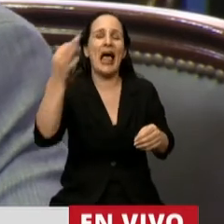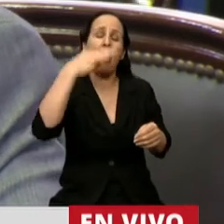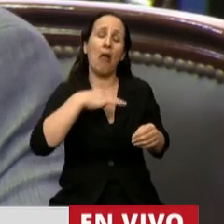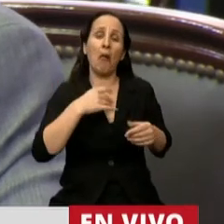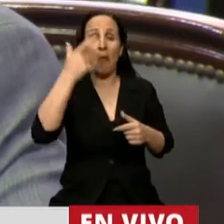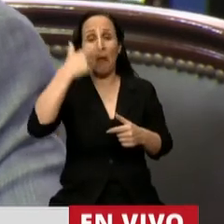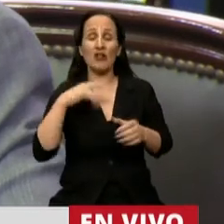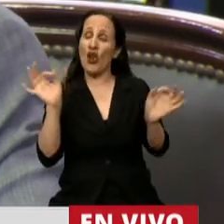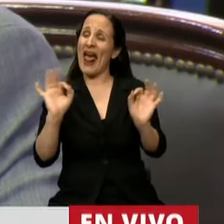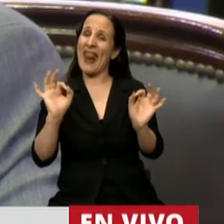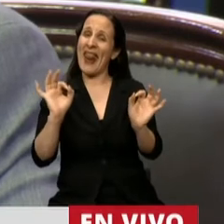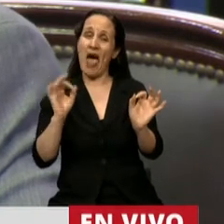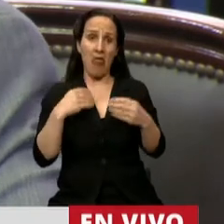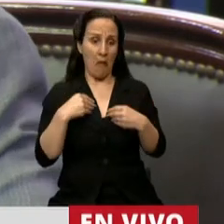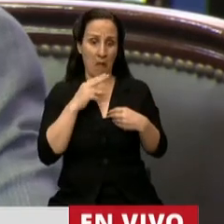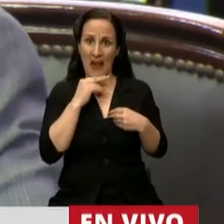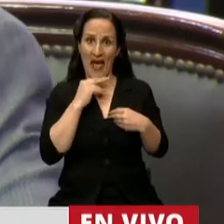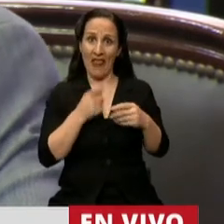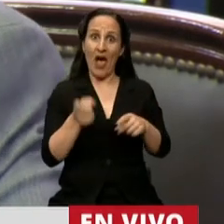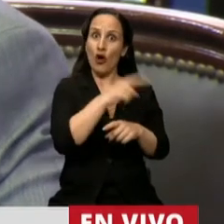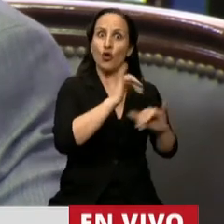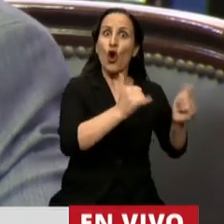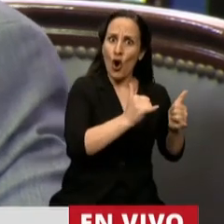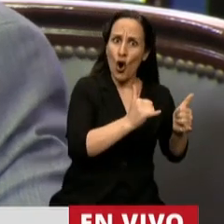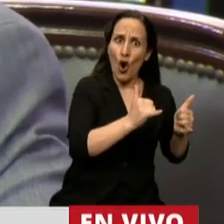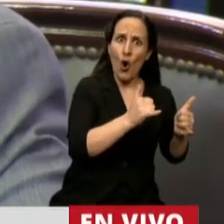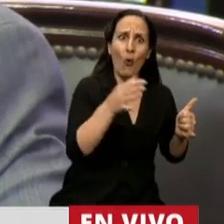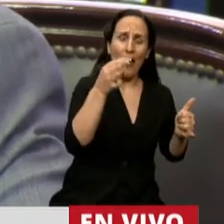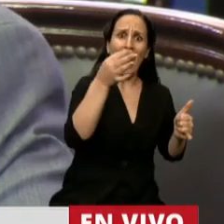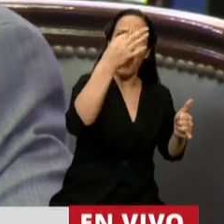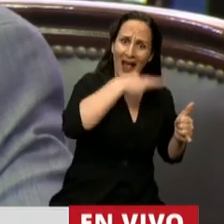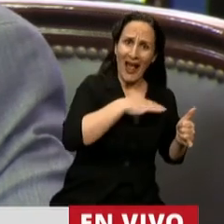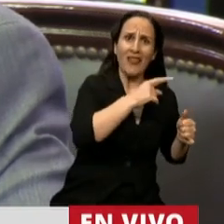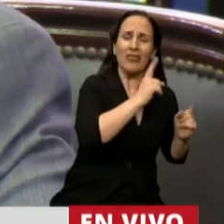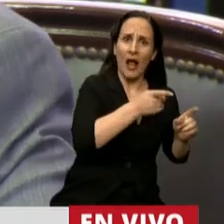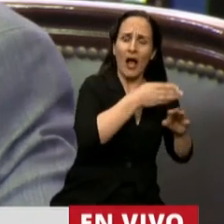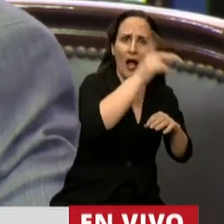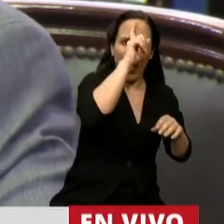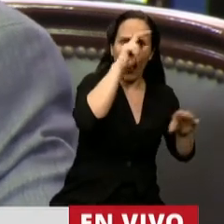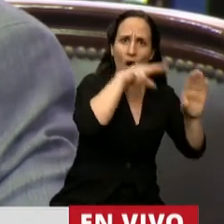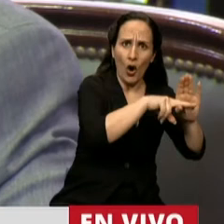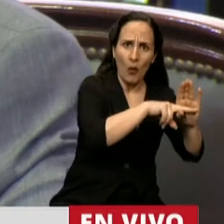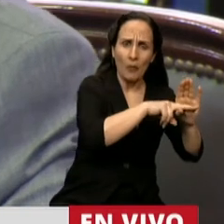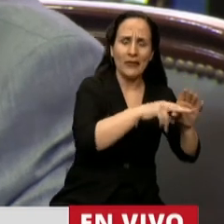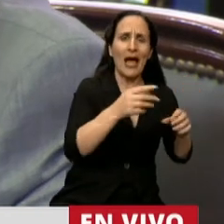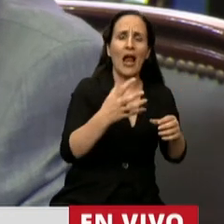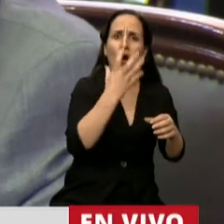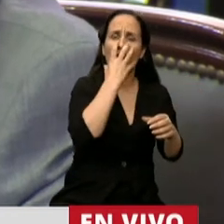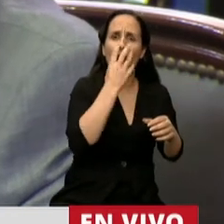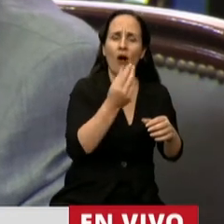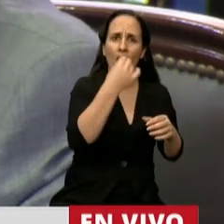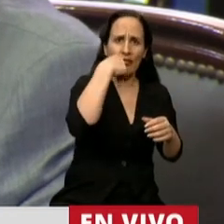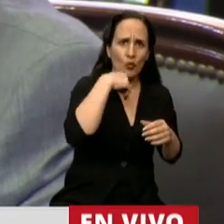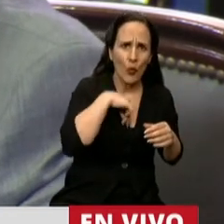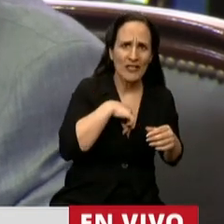hace nada, queda asintomático, y alguien que es joven de repente va a parar a terapia intensiva o va a parar en una intubación.